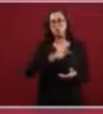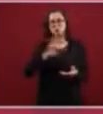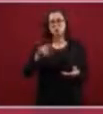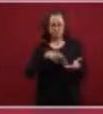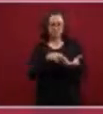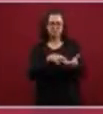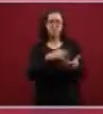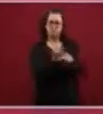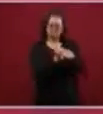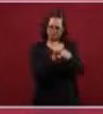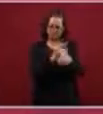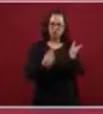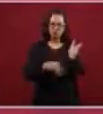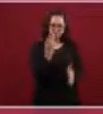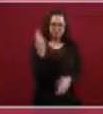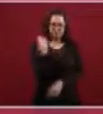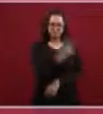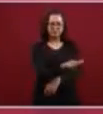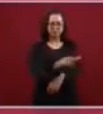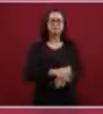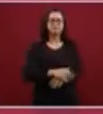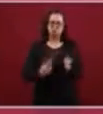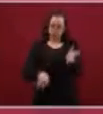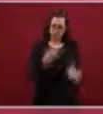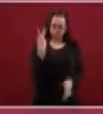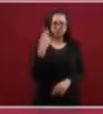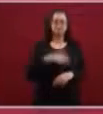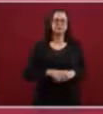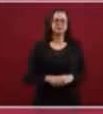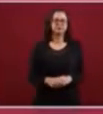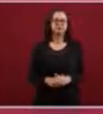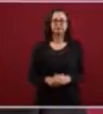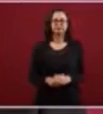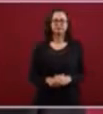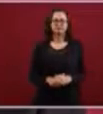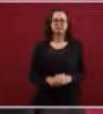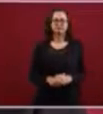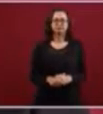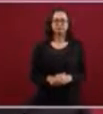repongan del procedimiento.